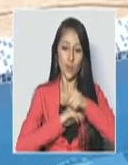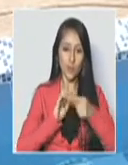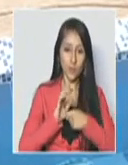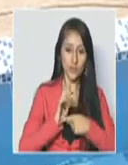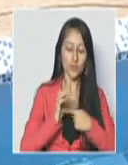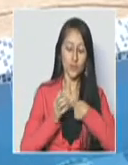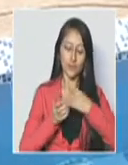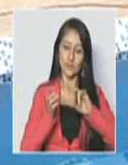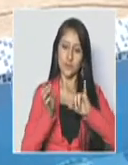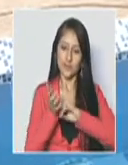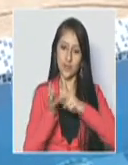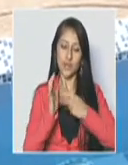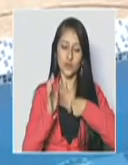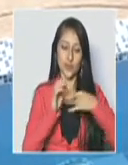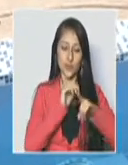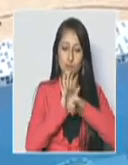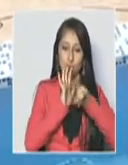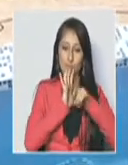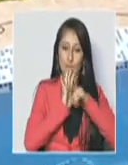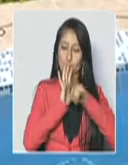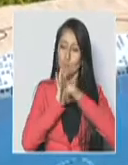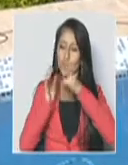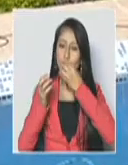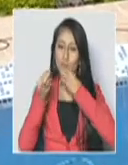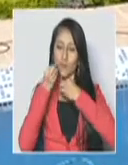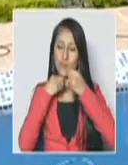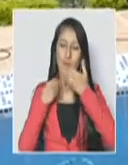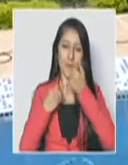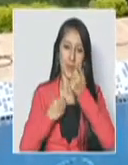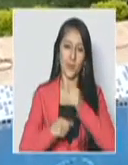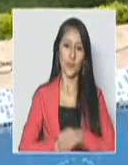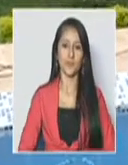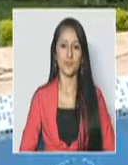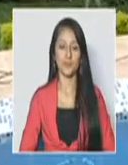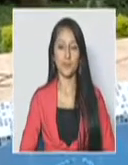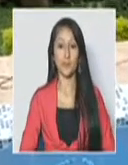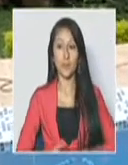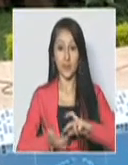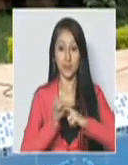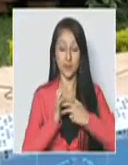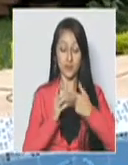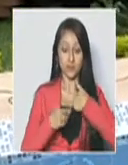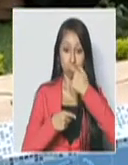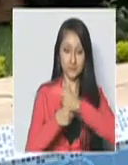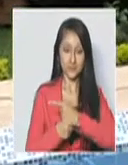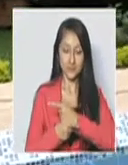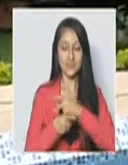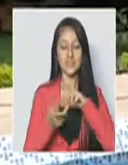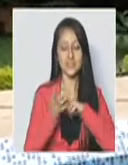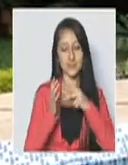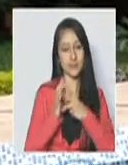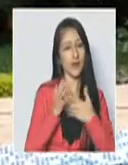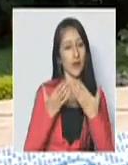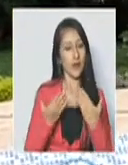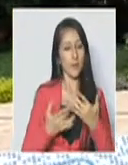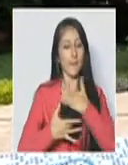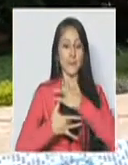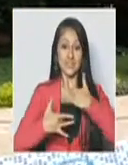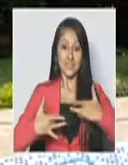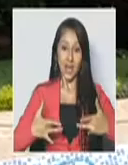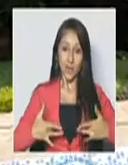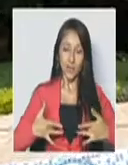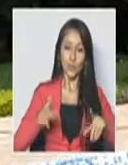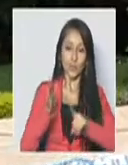mejor absorción de los nutrientes entonces si yo hago eso estoy mejorando nuestras